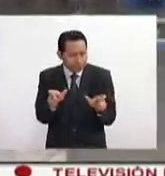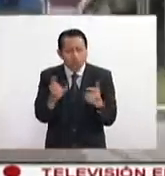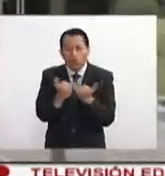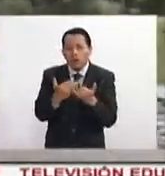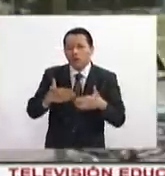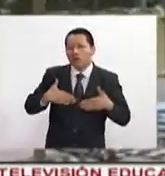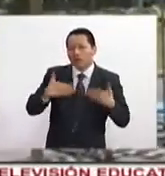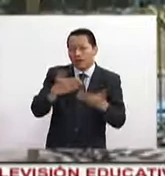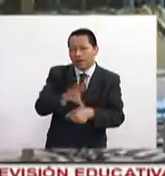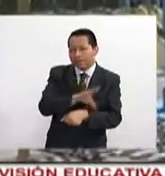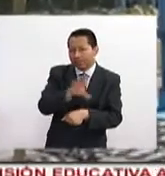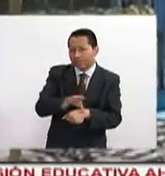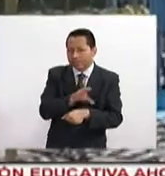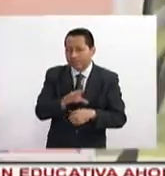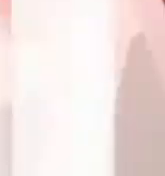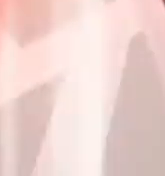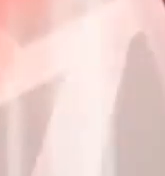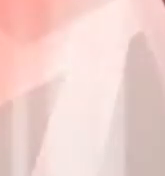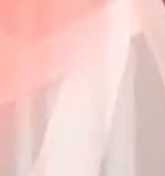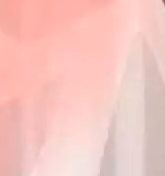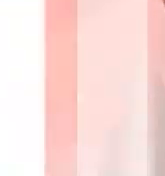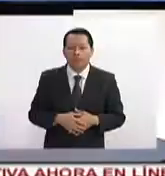confiabilidad eléctrica.